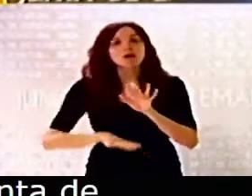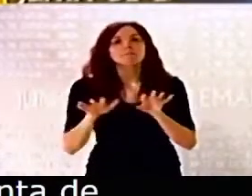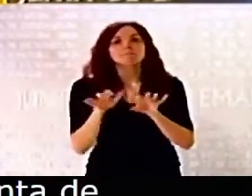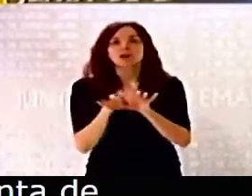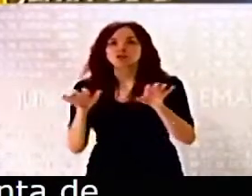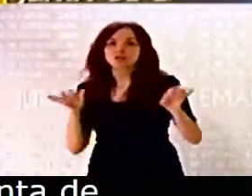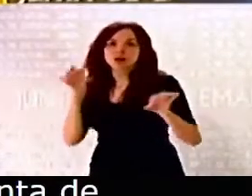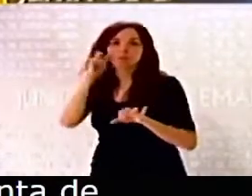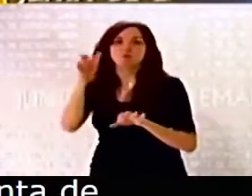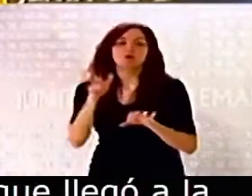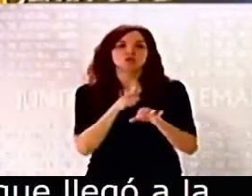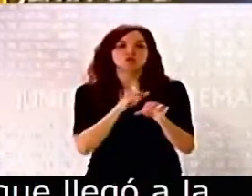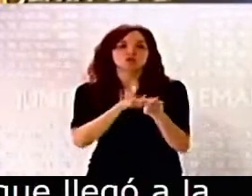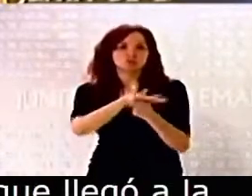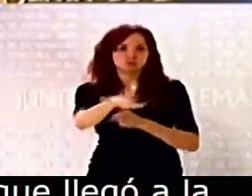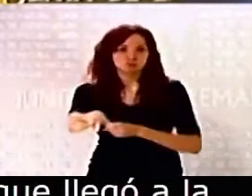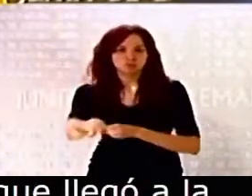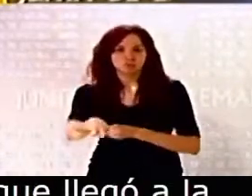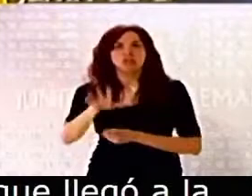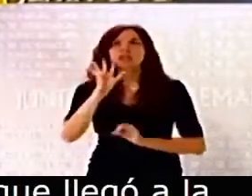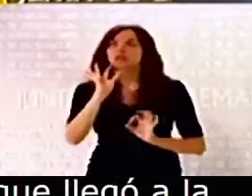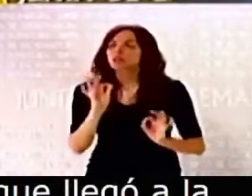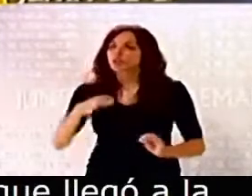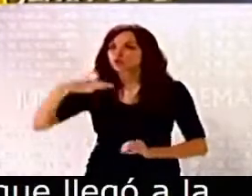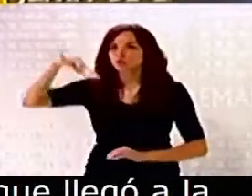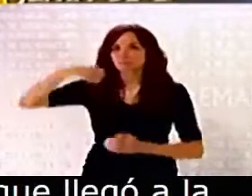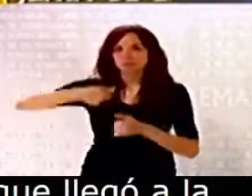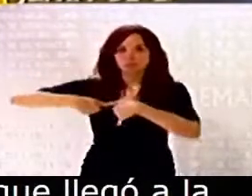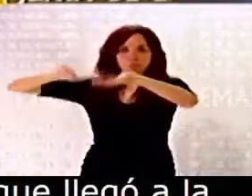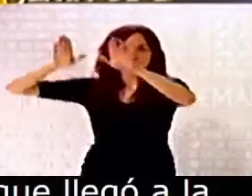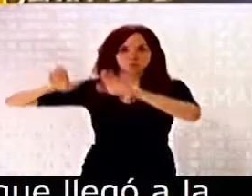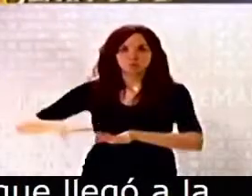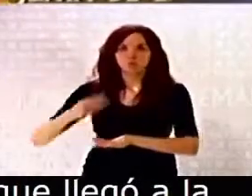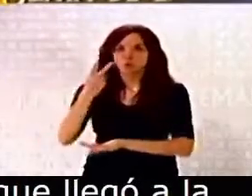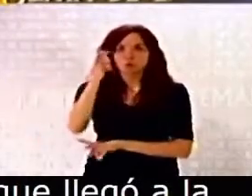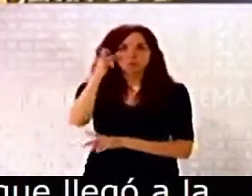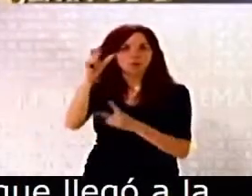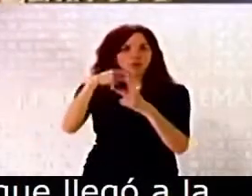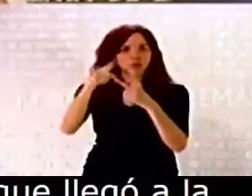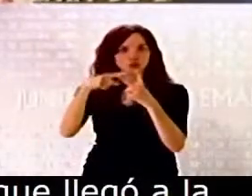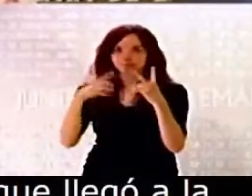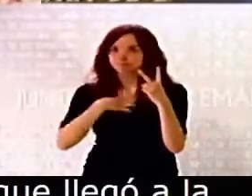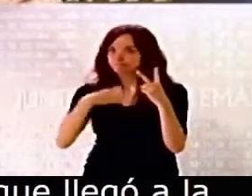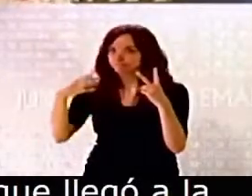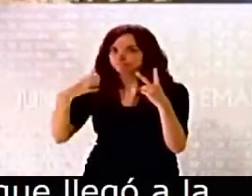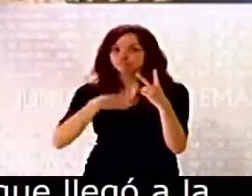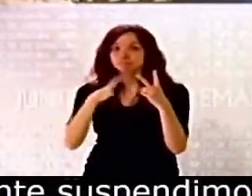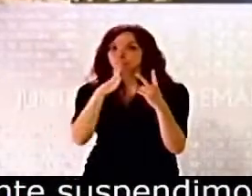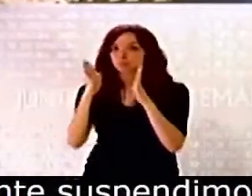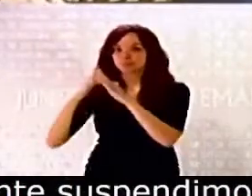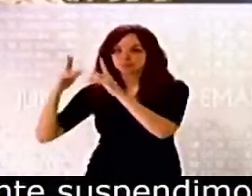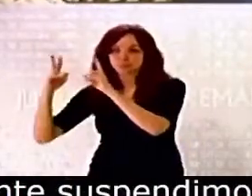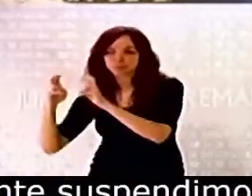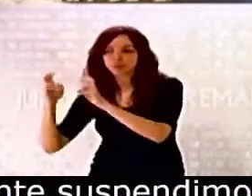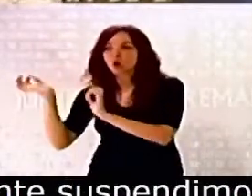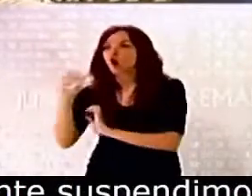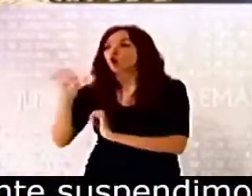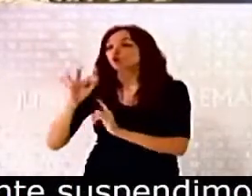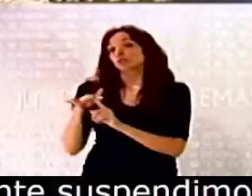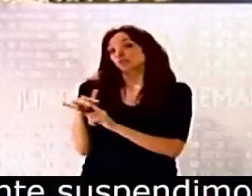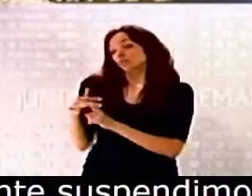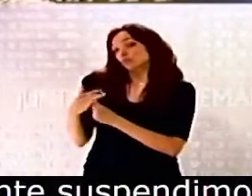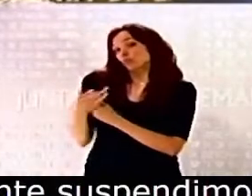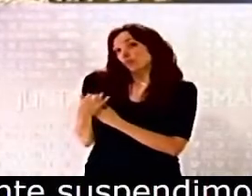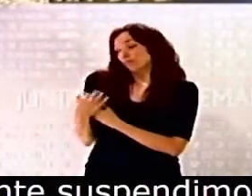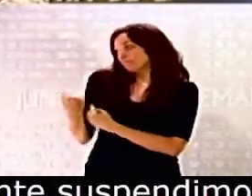de los municipios de Extremadura. Creo que solamente tuvimos que suspender en 2 municipios por confinamientos y por situación a la